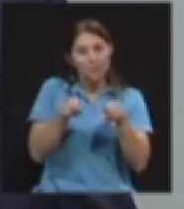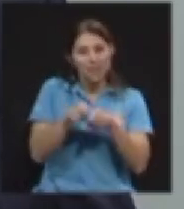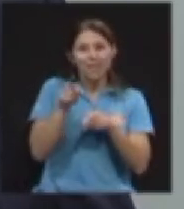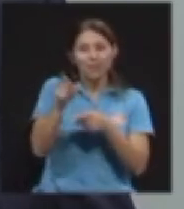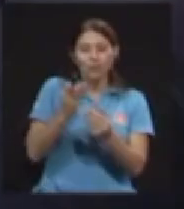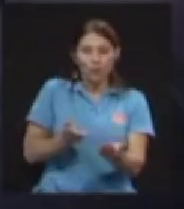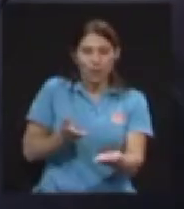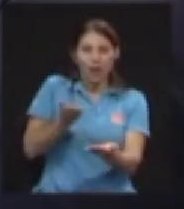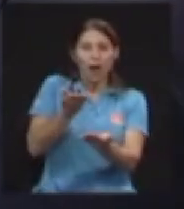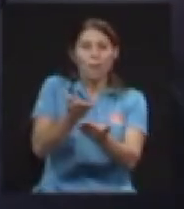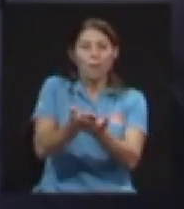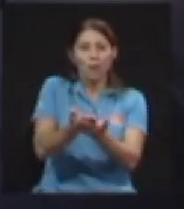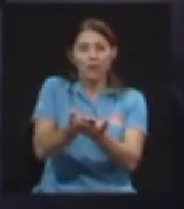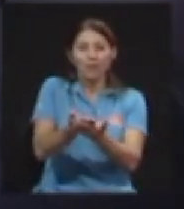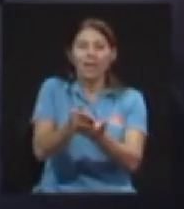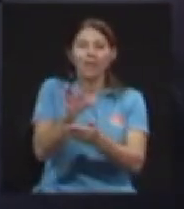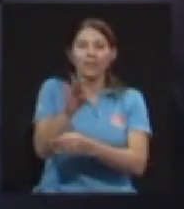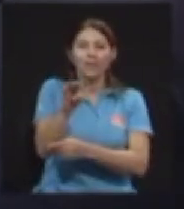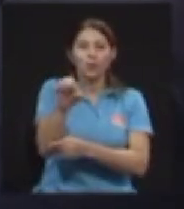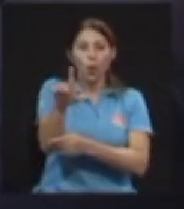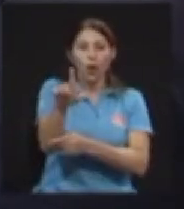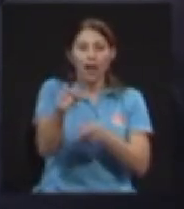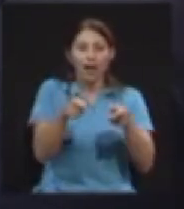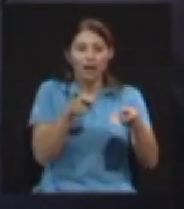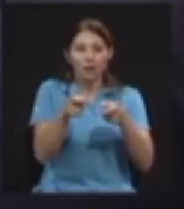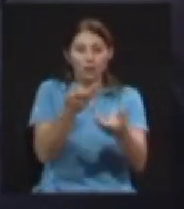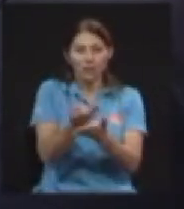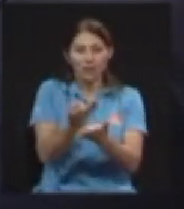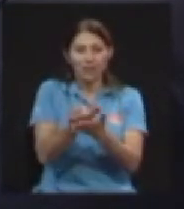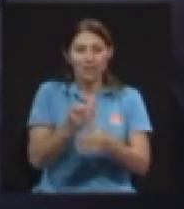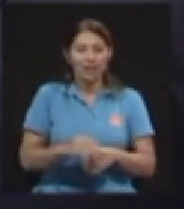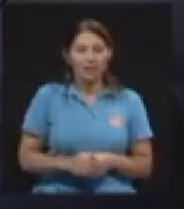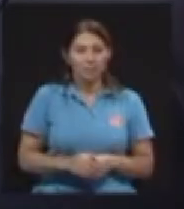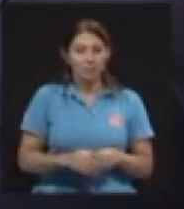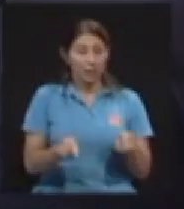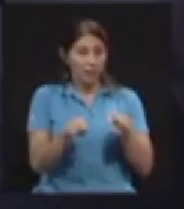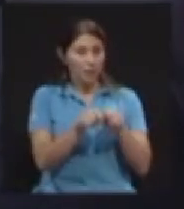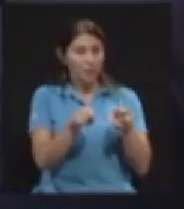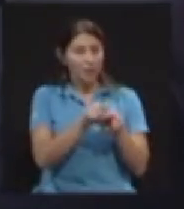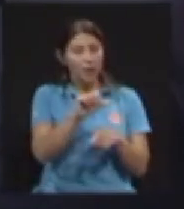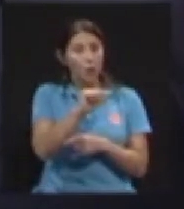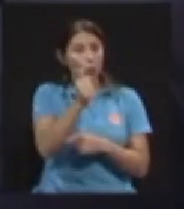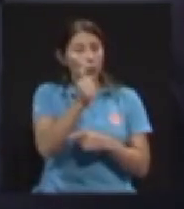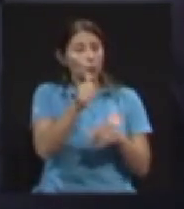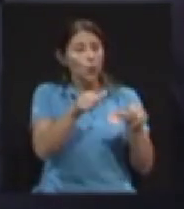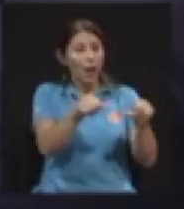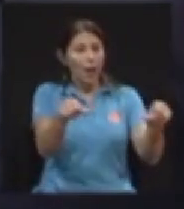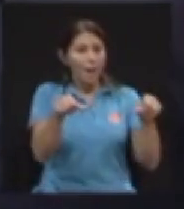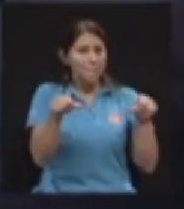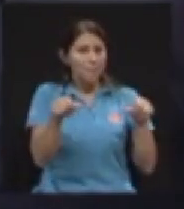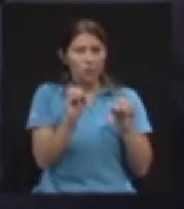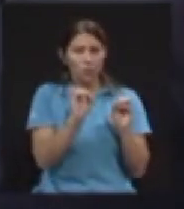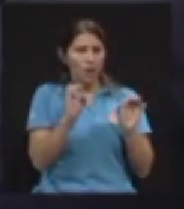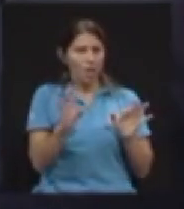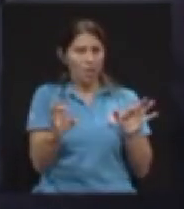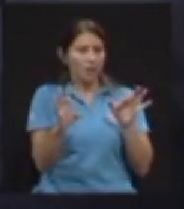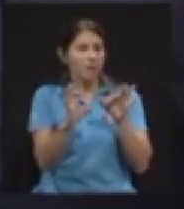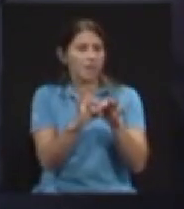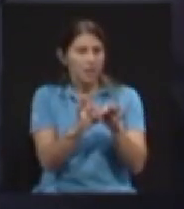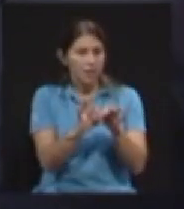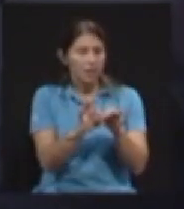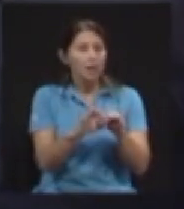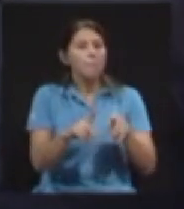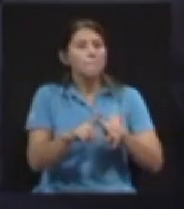regulación financiera. Claro, y hay otro ámbito que no tiene nada que ver directamente, pero que es en algún sentido